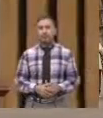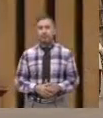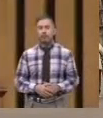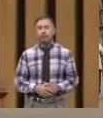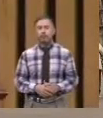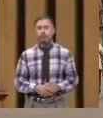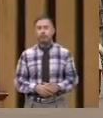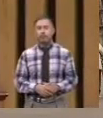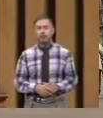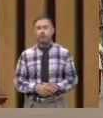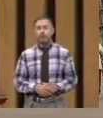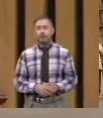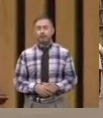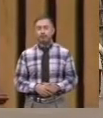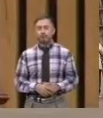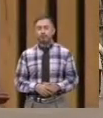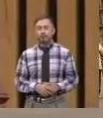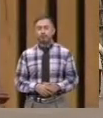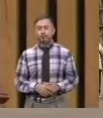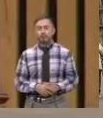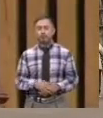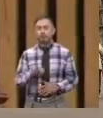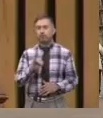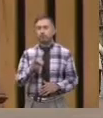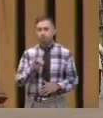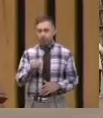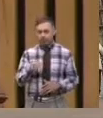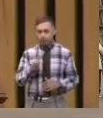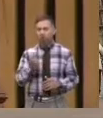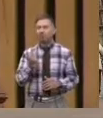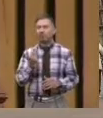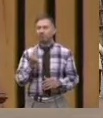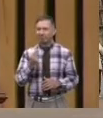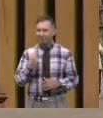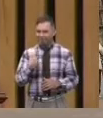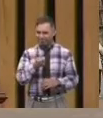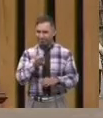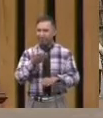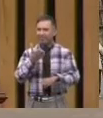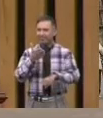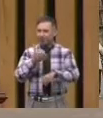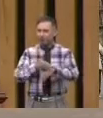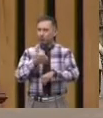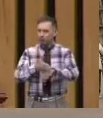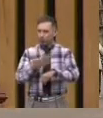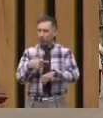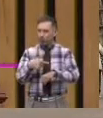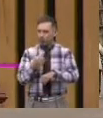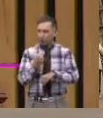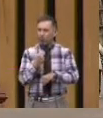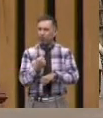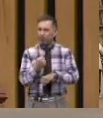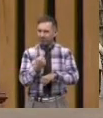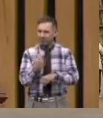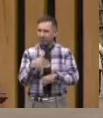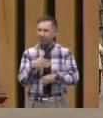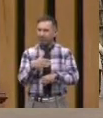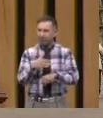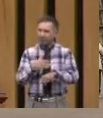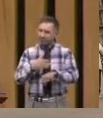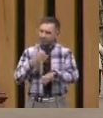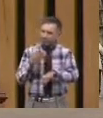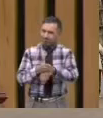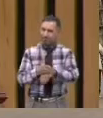Coincidiendo que debe aplicarse una sanción severa, yo me aparto de